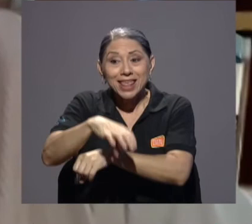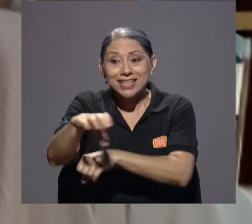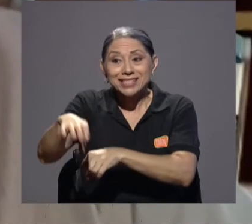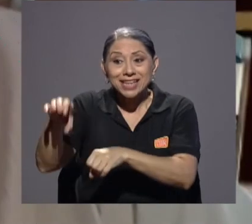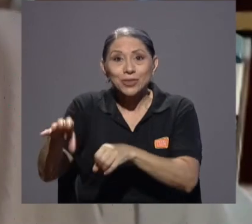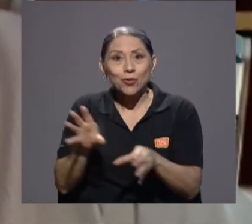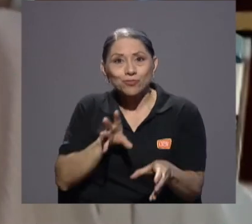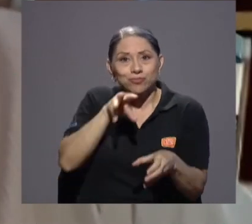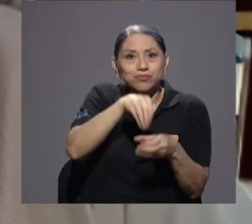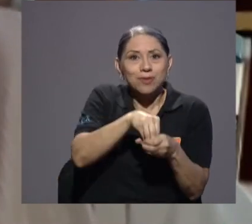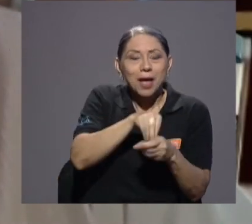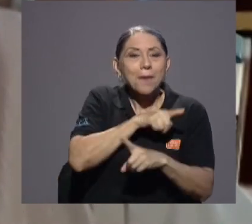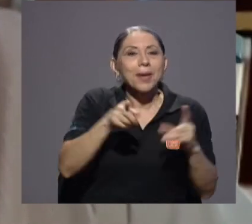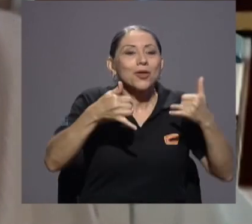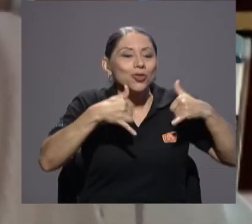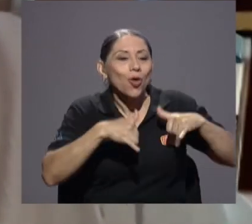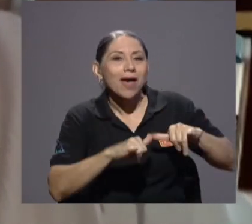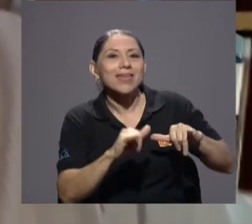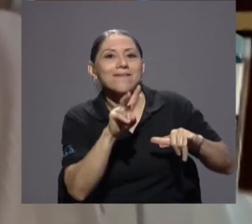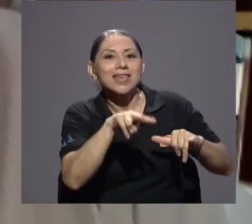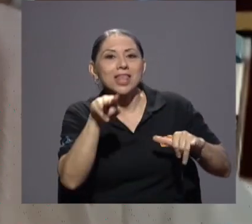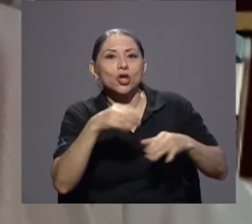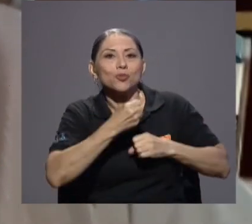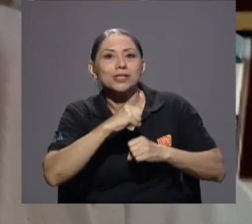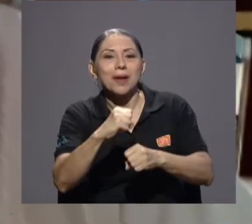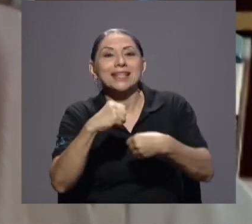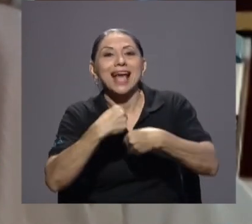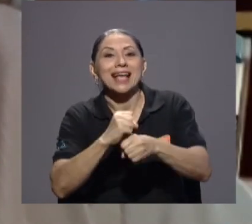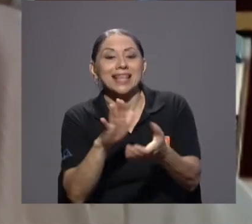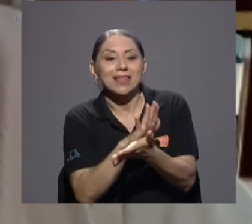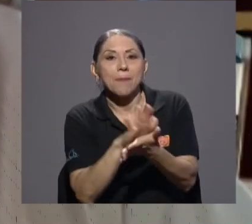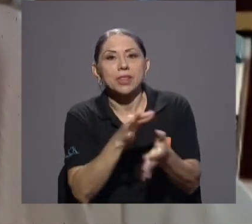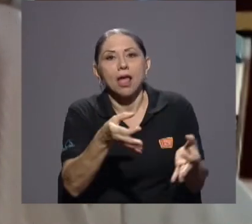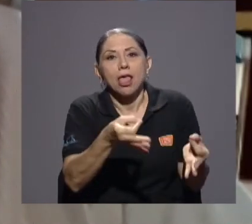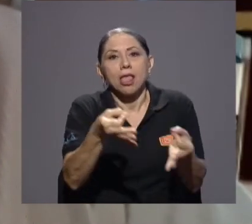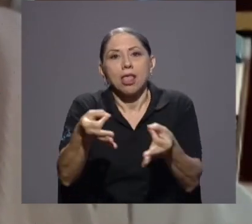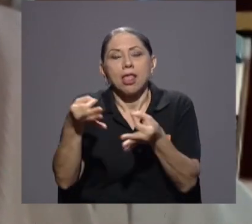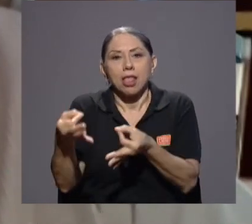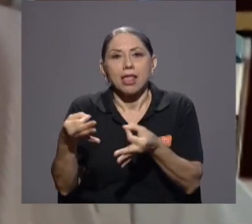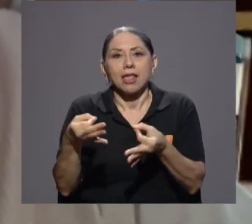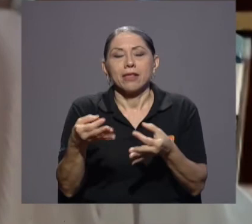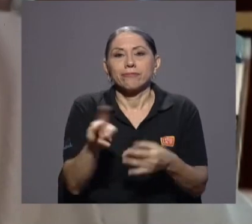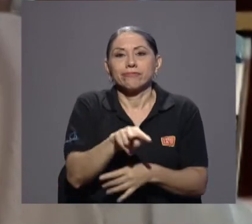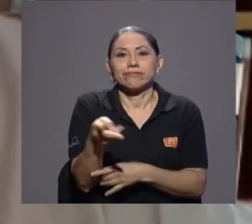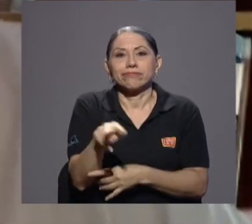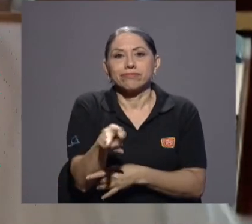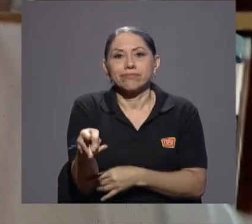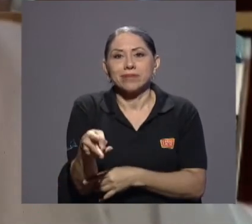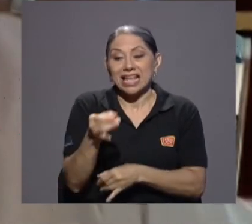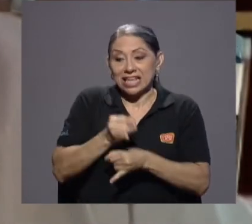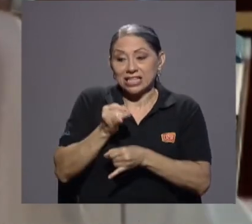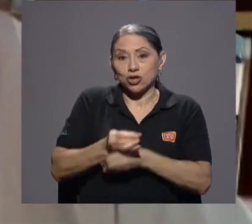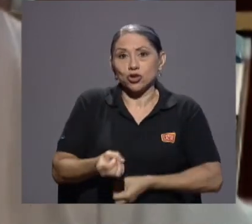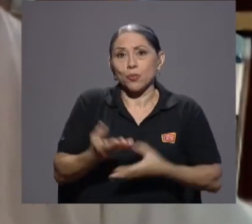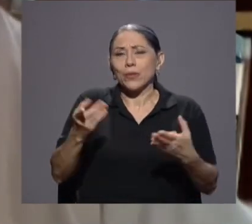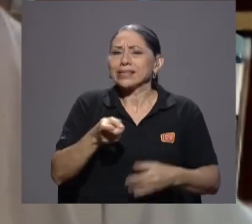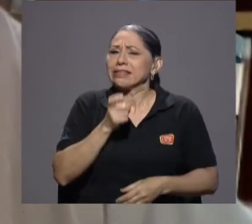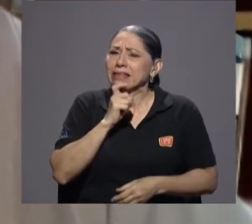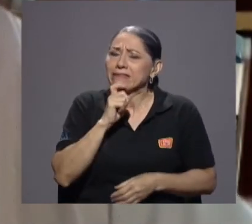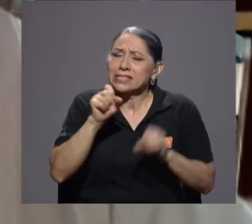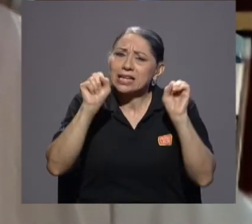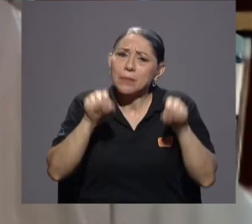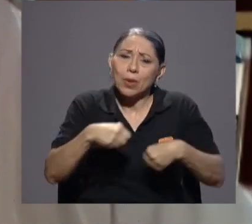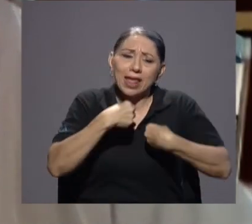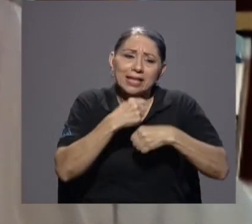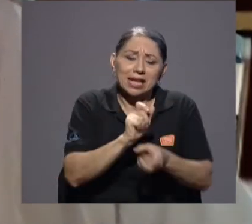22 municipalidades que hacen trámite físico y digital. Y nos ha costado mucho a nivel de las instituciones públicas llevar adelante que puedan digitalizar sus procesos